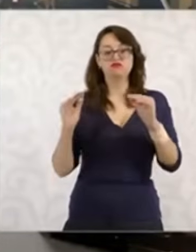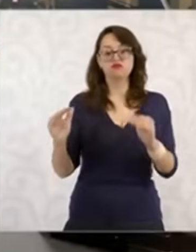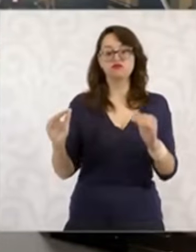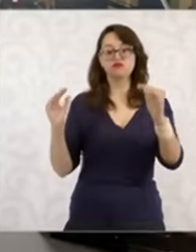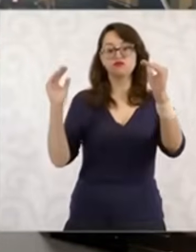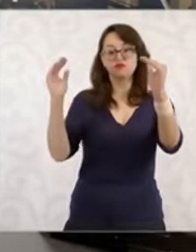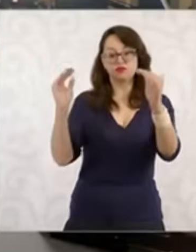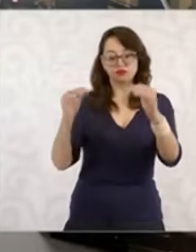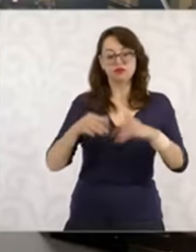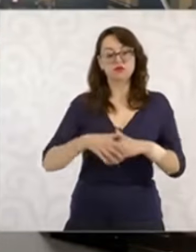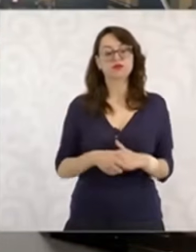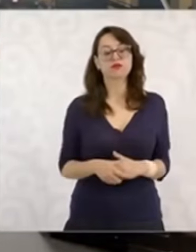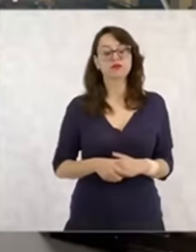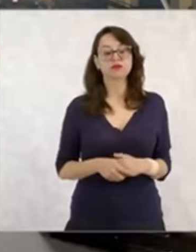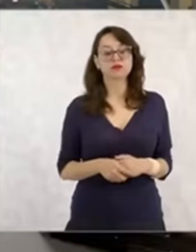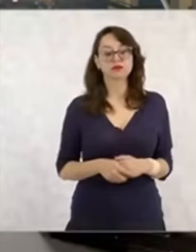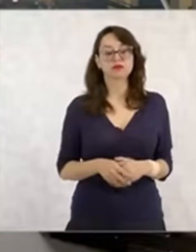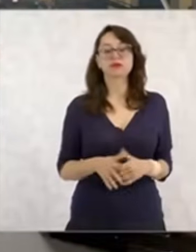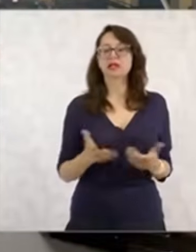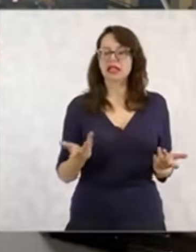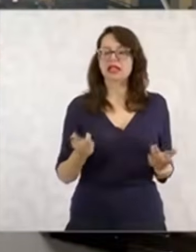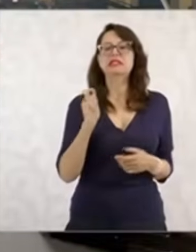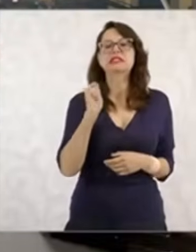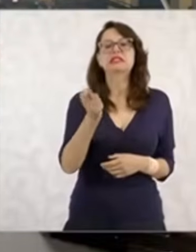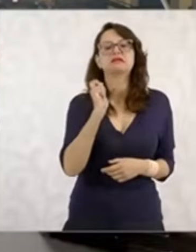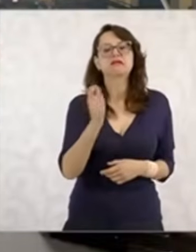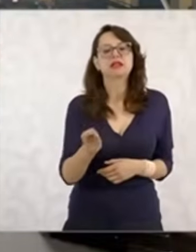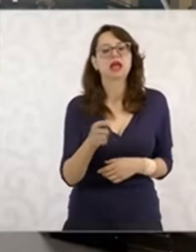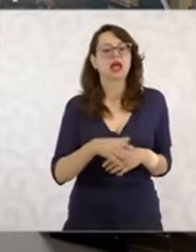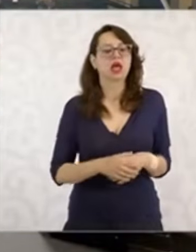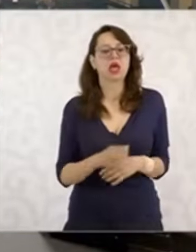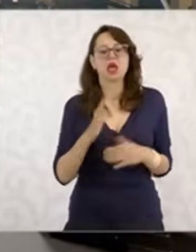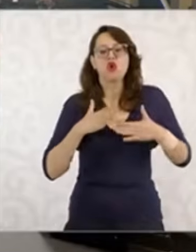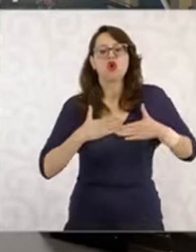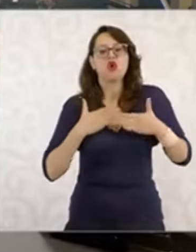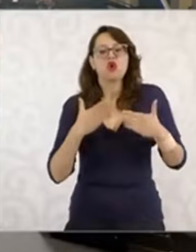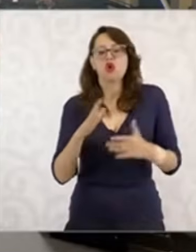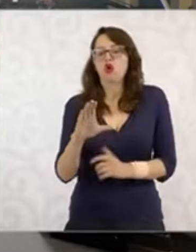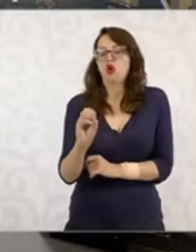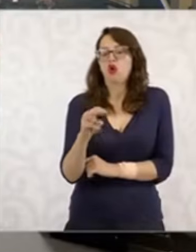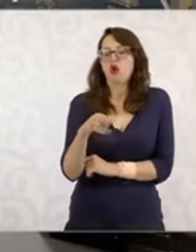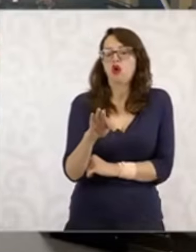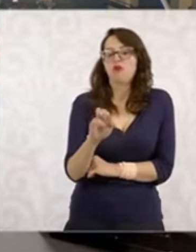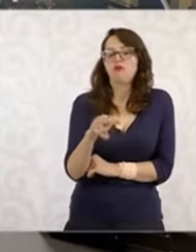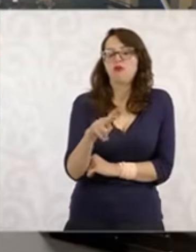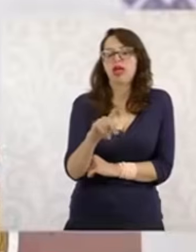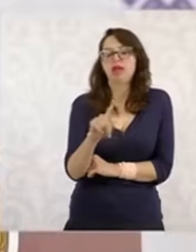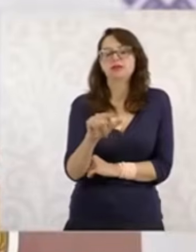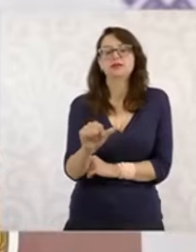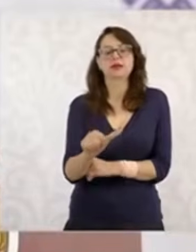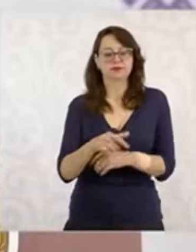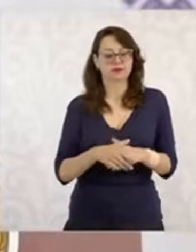hablando, por ejemplo, de alguien que fue director de CFE